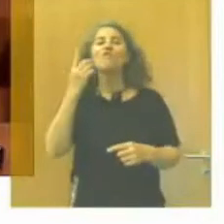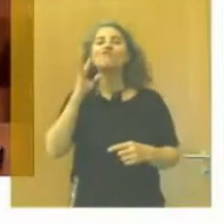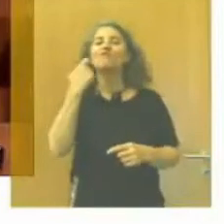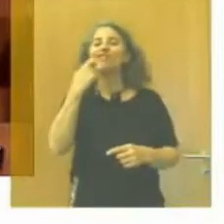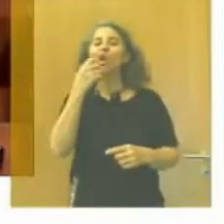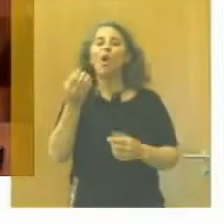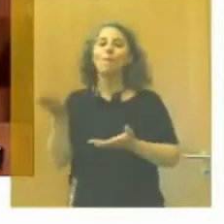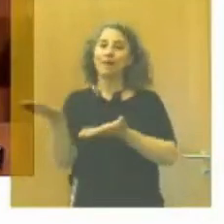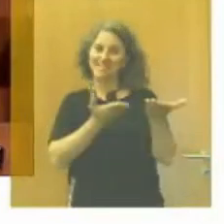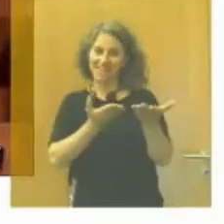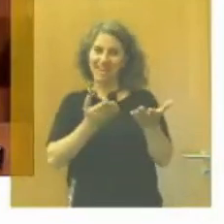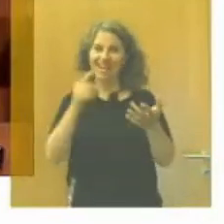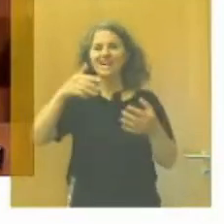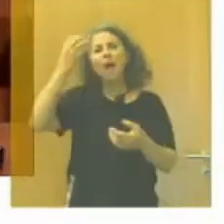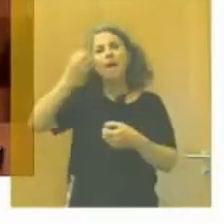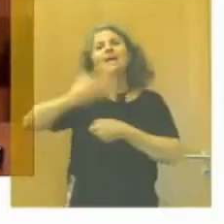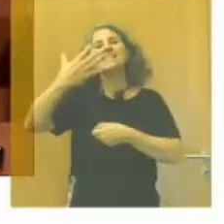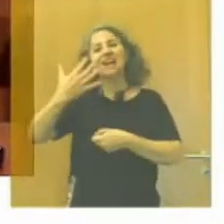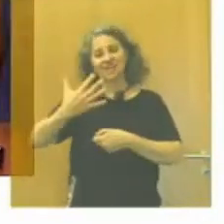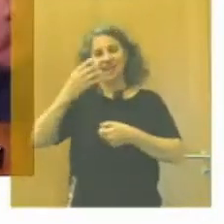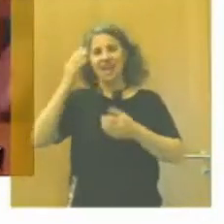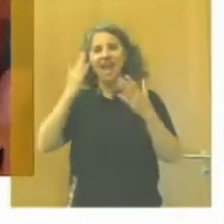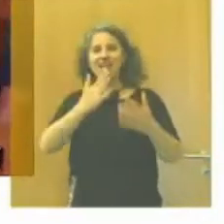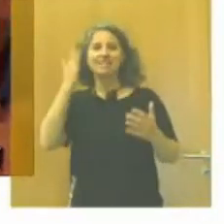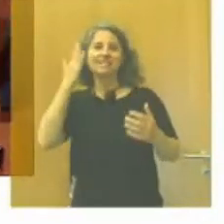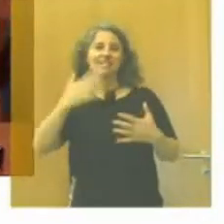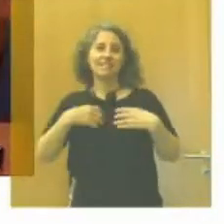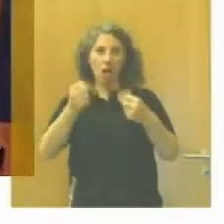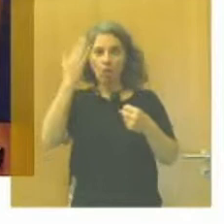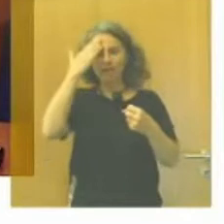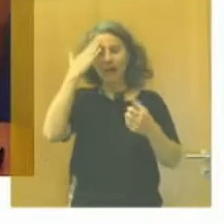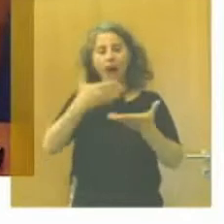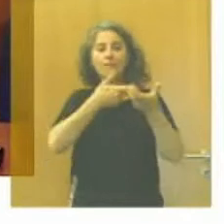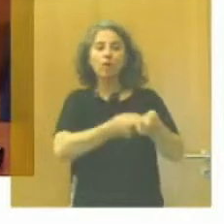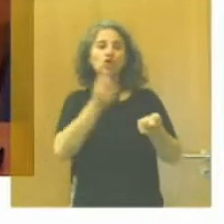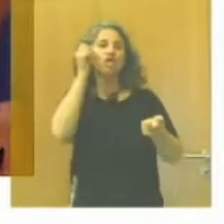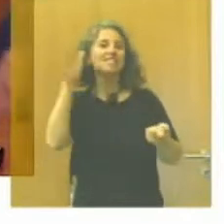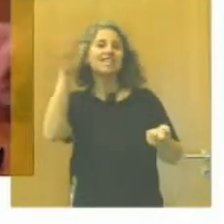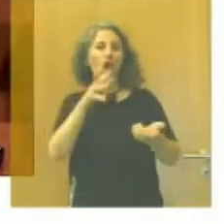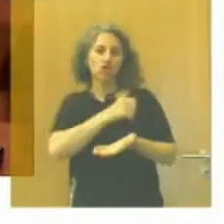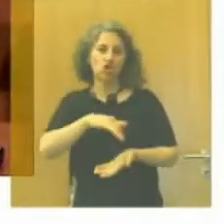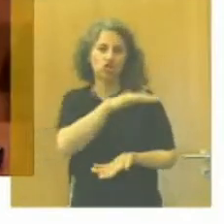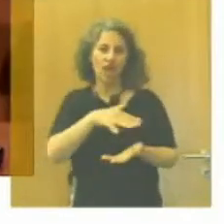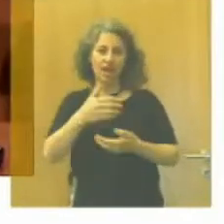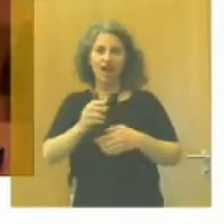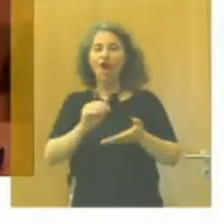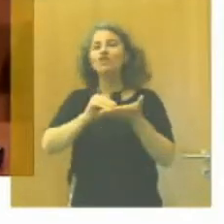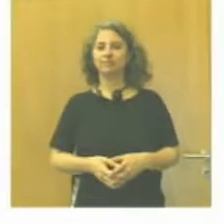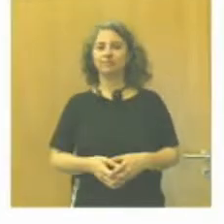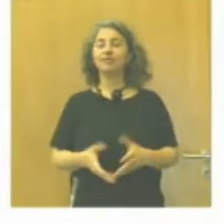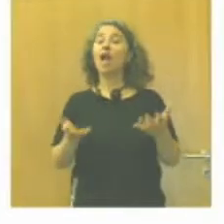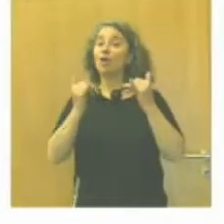Andrea es especialista en salud mental y apoyo psicosocial en la Oficina Regional de UNICEF para América Latina y el